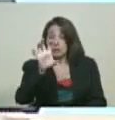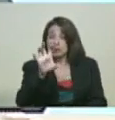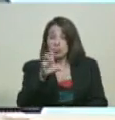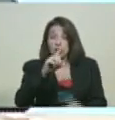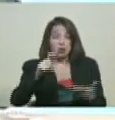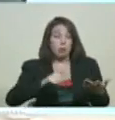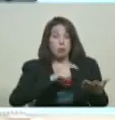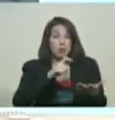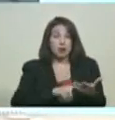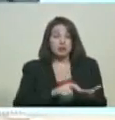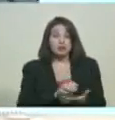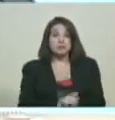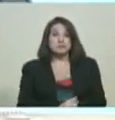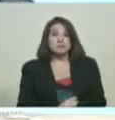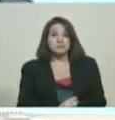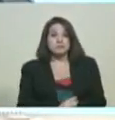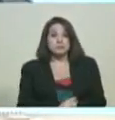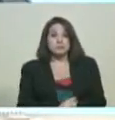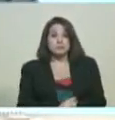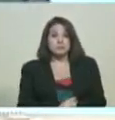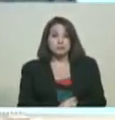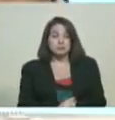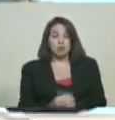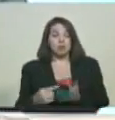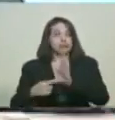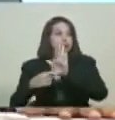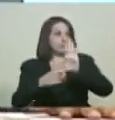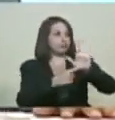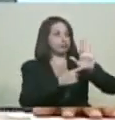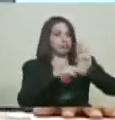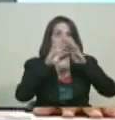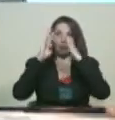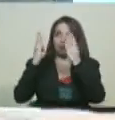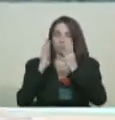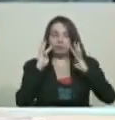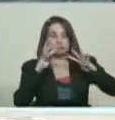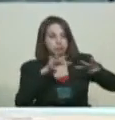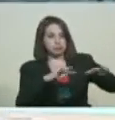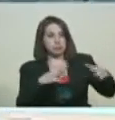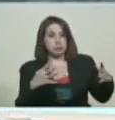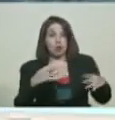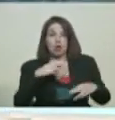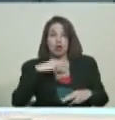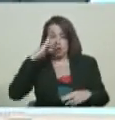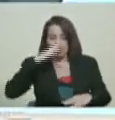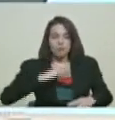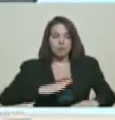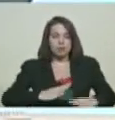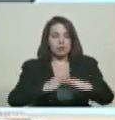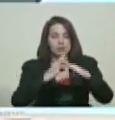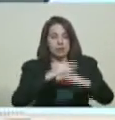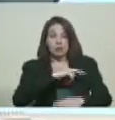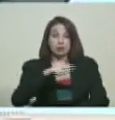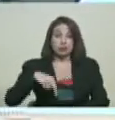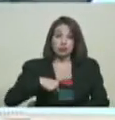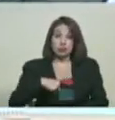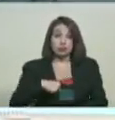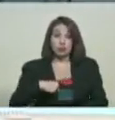estamos jugando en las grandes ligas del mundo y los humildes nosotros los humildes